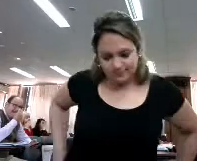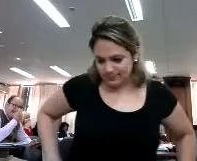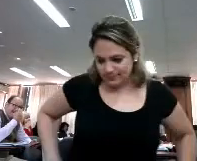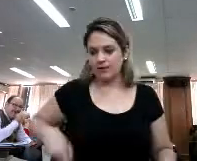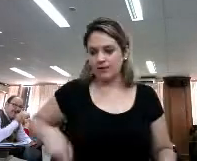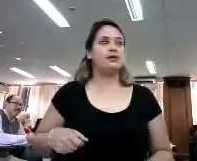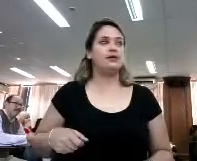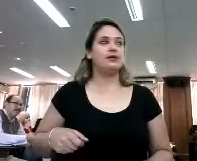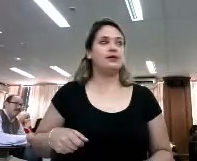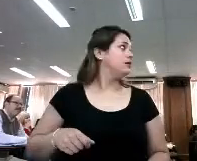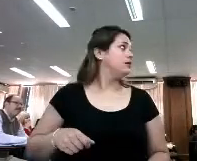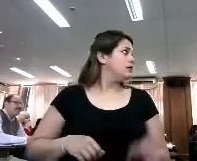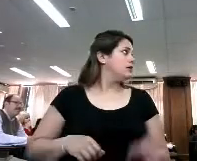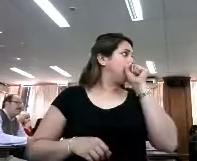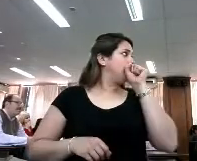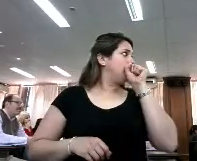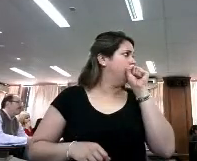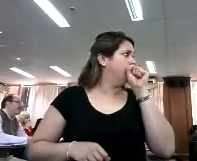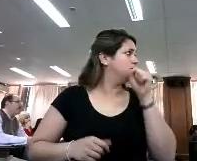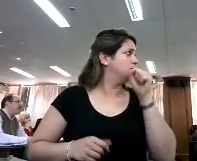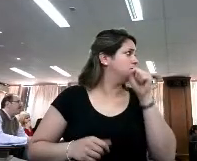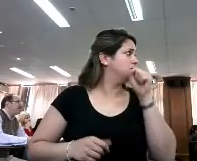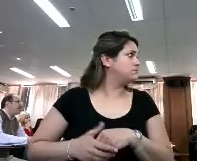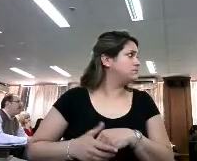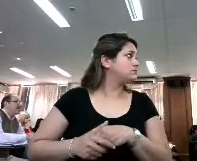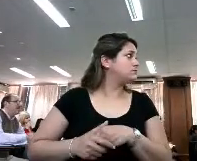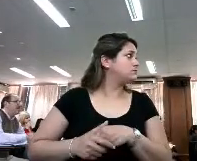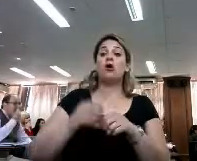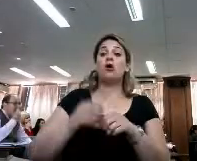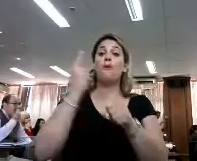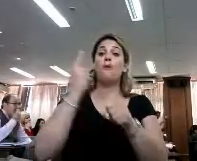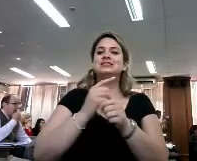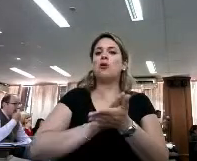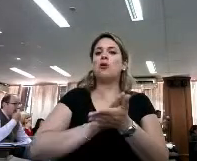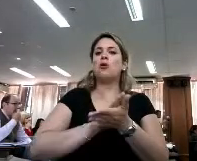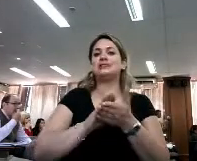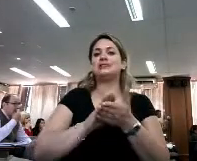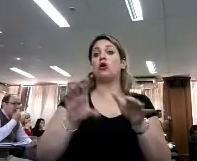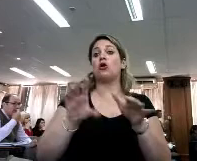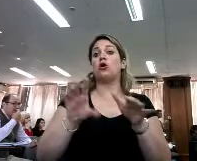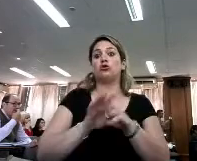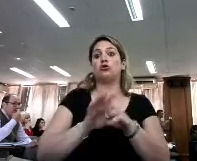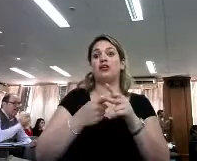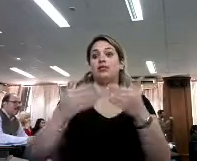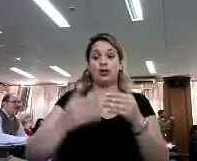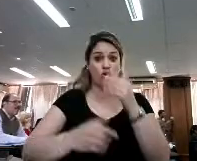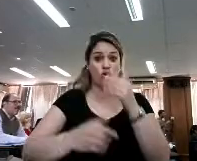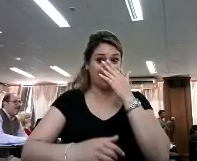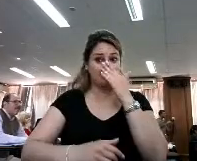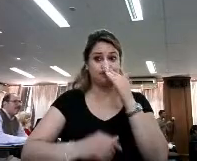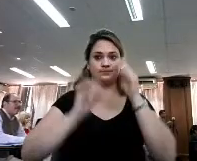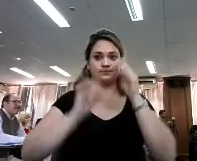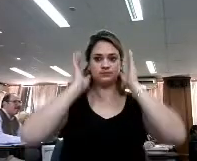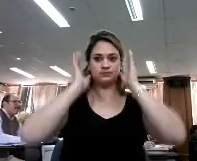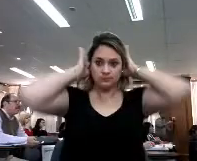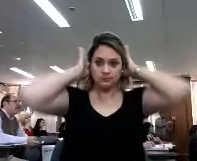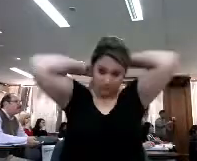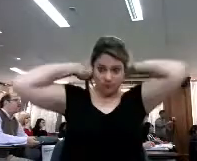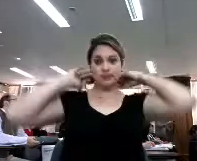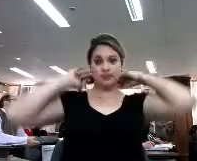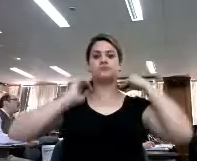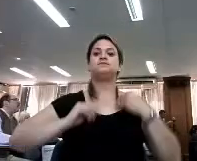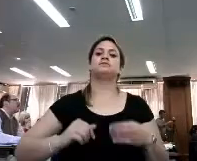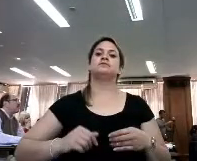Y hay un principio básico en la tecnología, ¿no? Y es que el software falla. Y aquí ya volvió. Bueno,